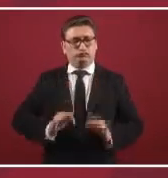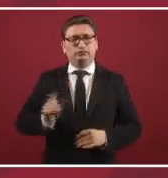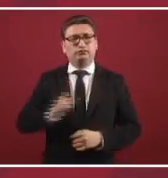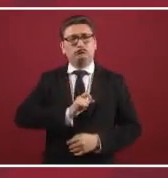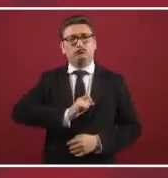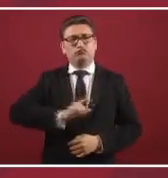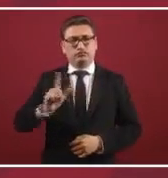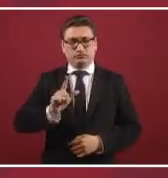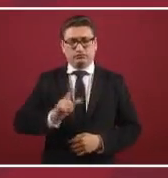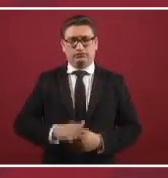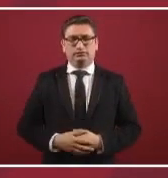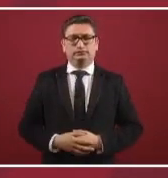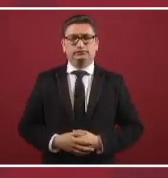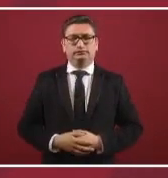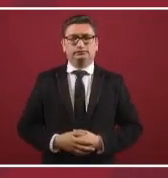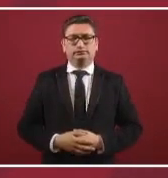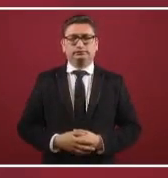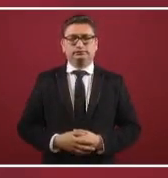profesionales,